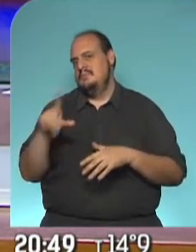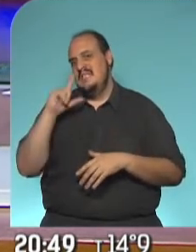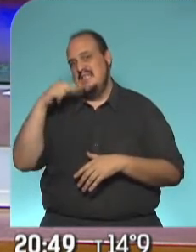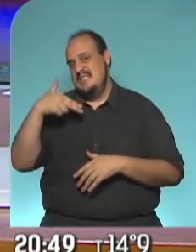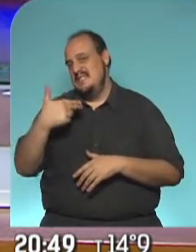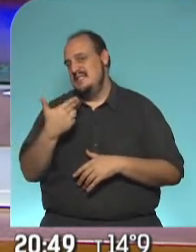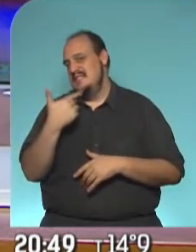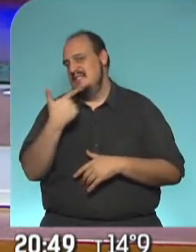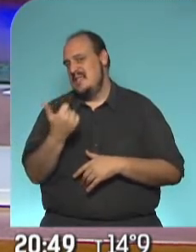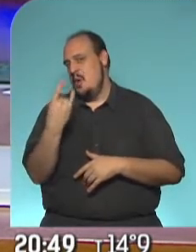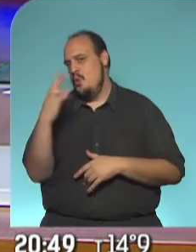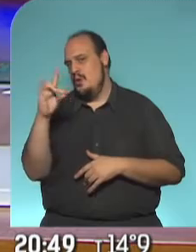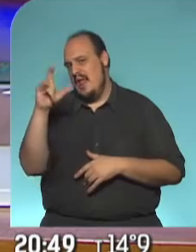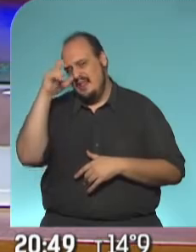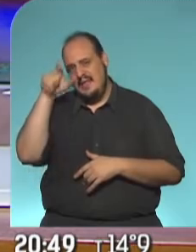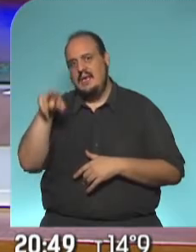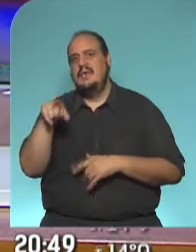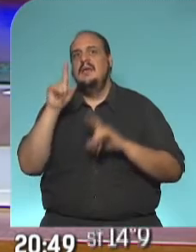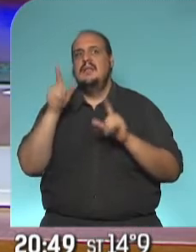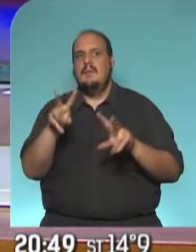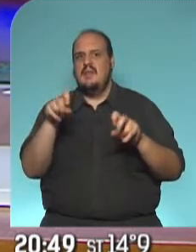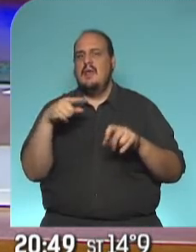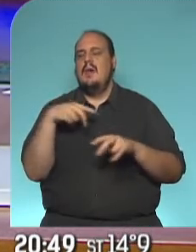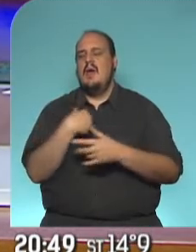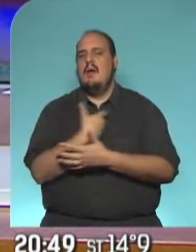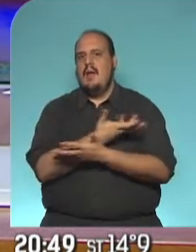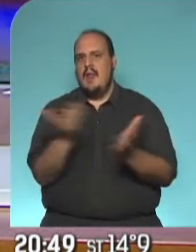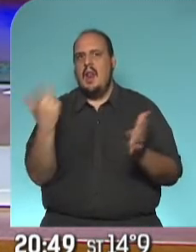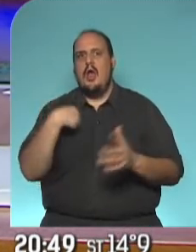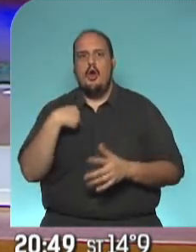Insaurralde, sino de un panorama general que nos ha tenido hoy nuevamente con Récord Diario.